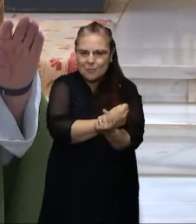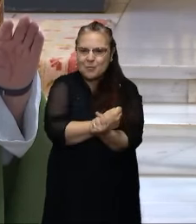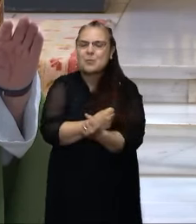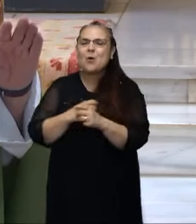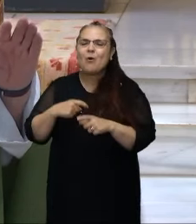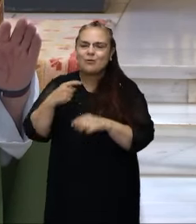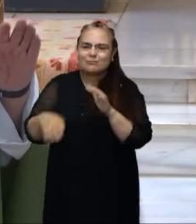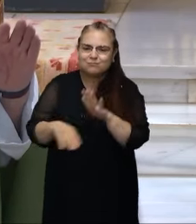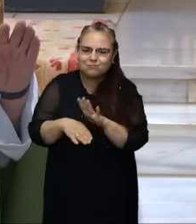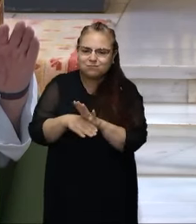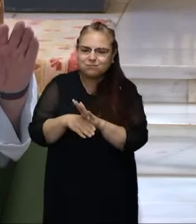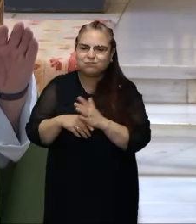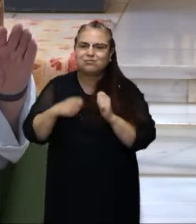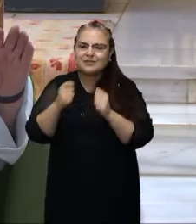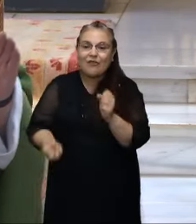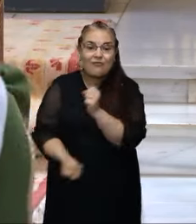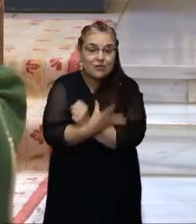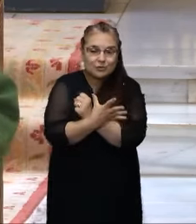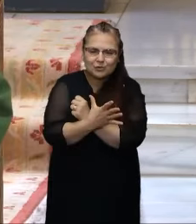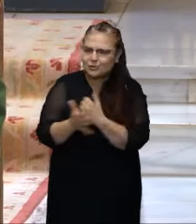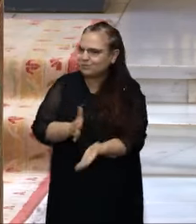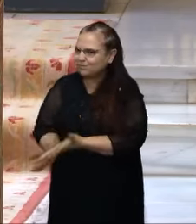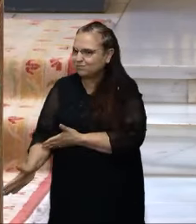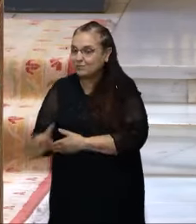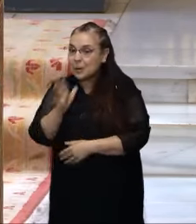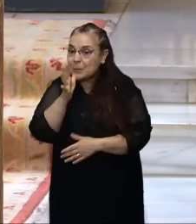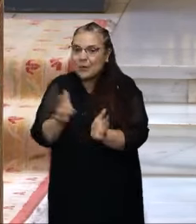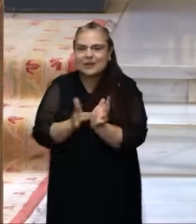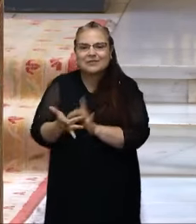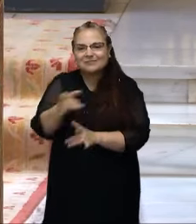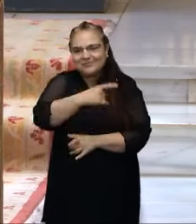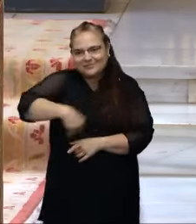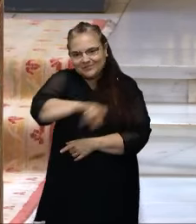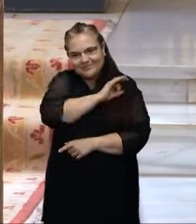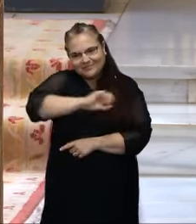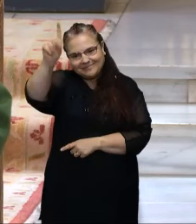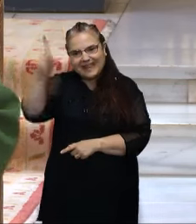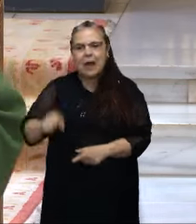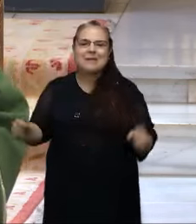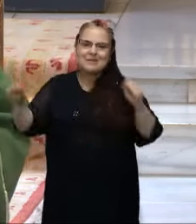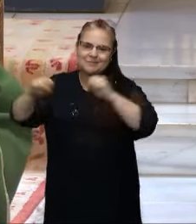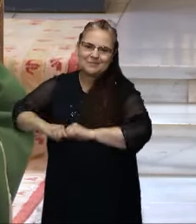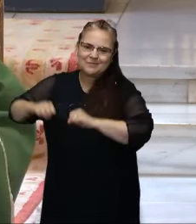demos frutos que siempre permanezcan. Por Jesucristo nuestro Señor.